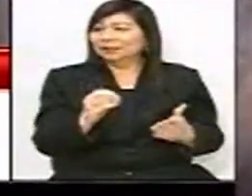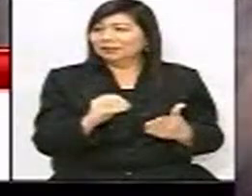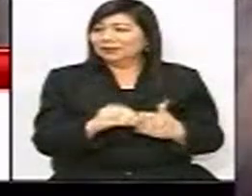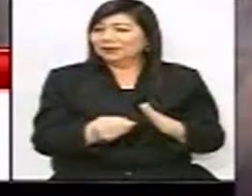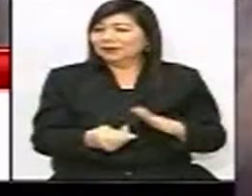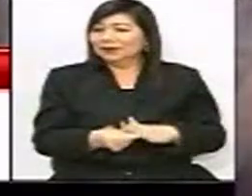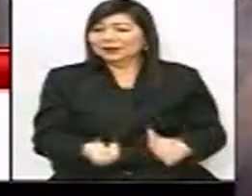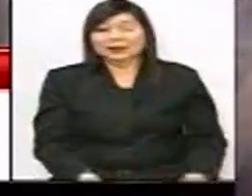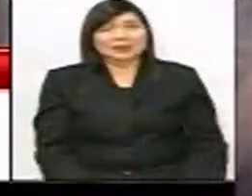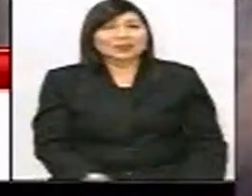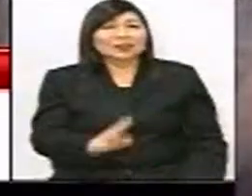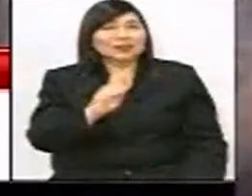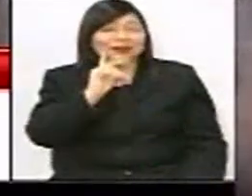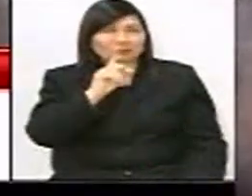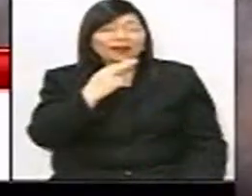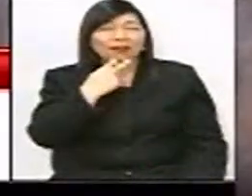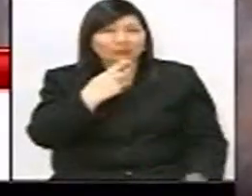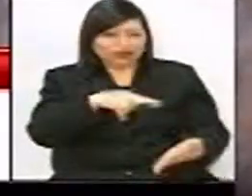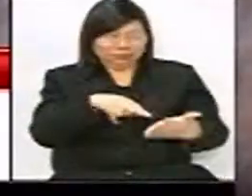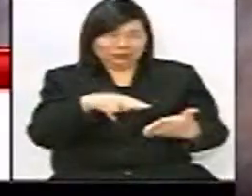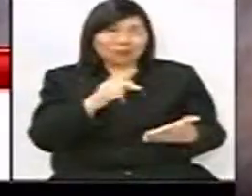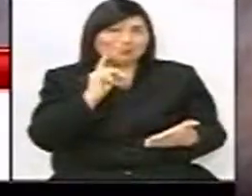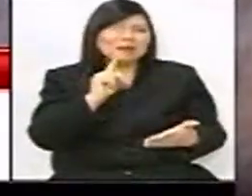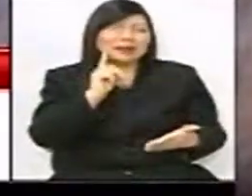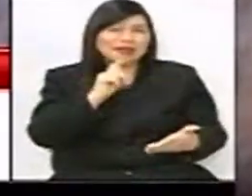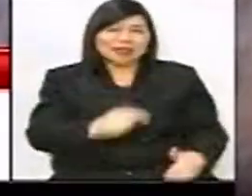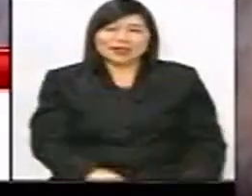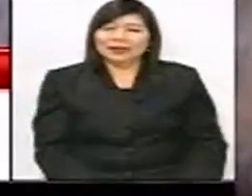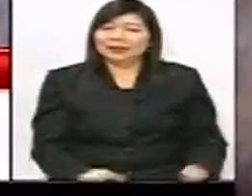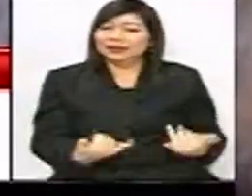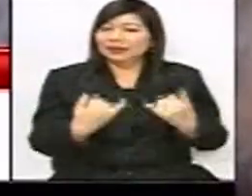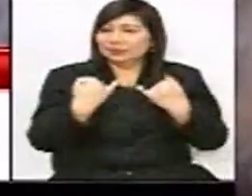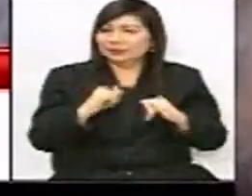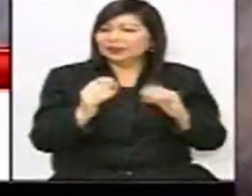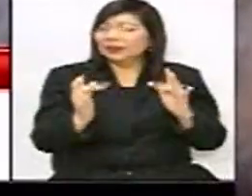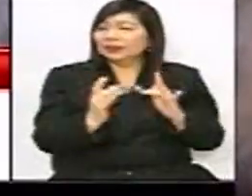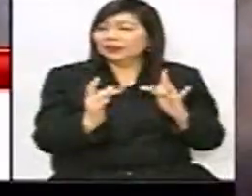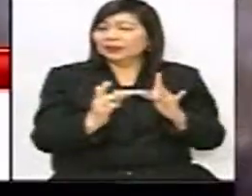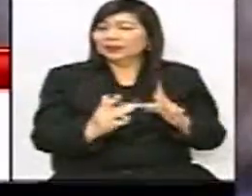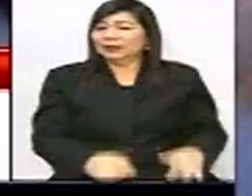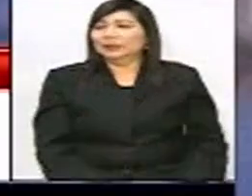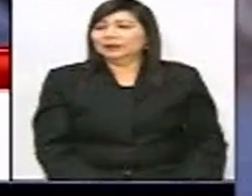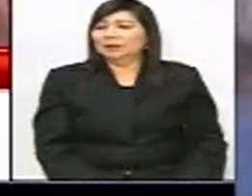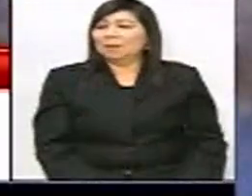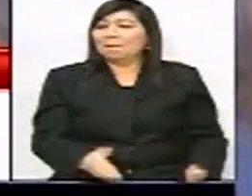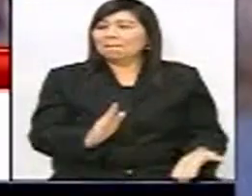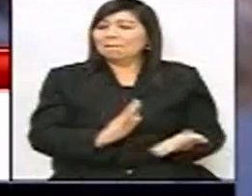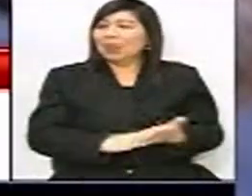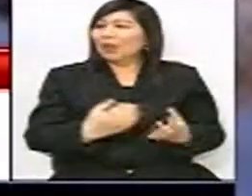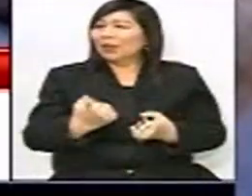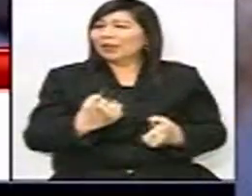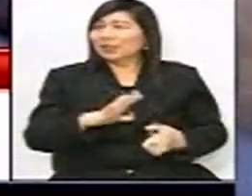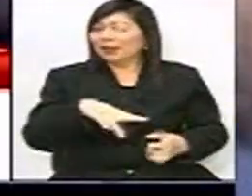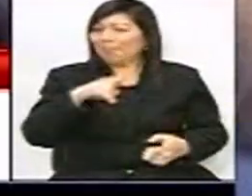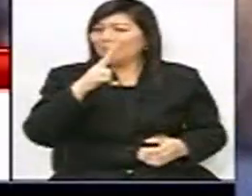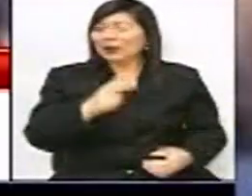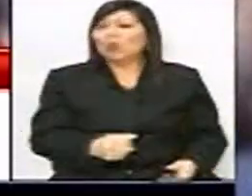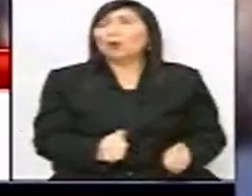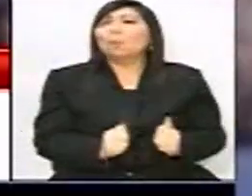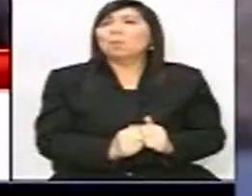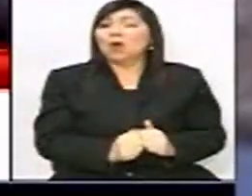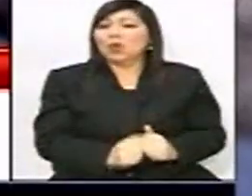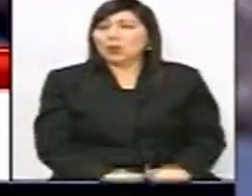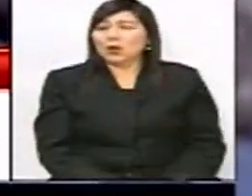están metiendo el dedo, nos están engañando, ¿no? Y dice, en ese informe se identificó incluso un perjuicio económico al Estado peruano